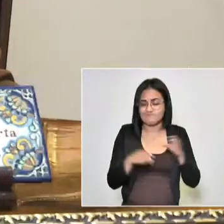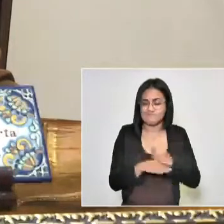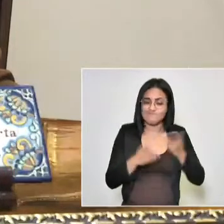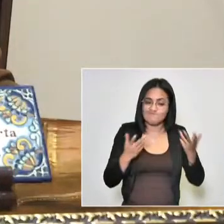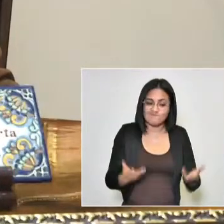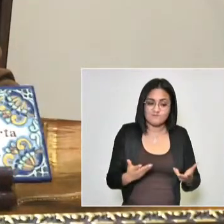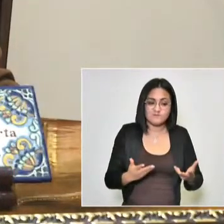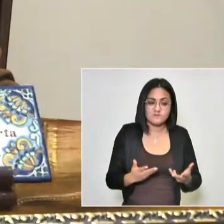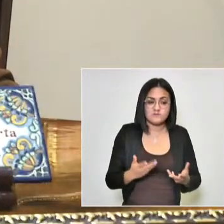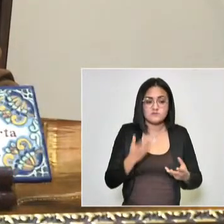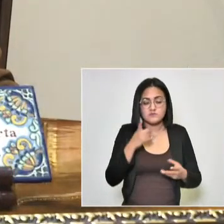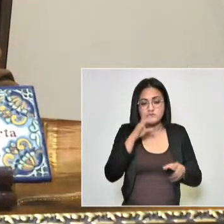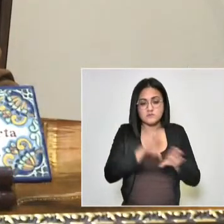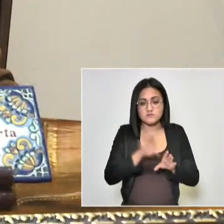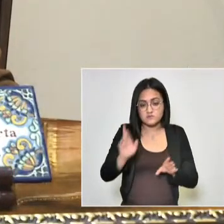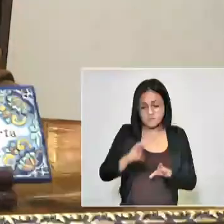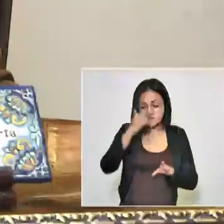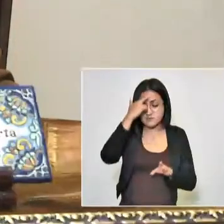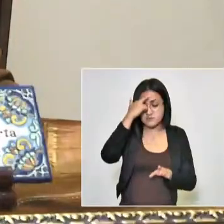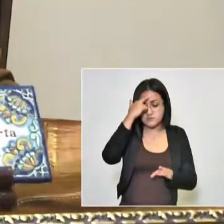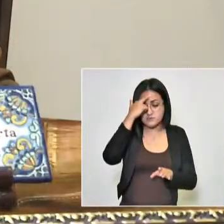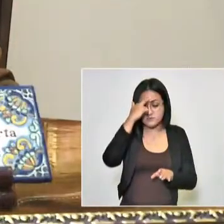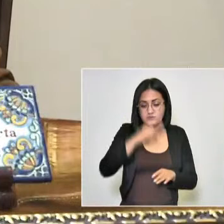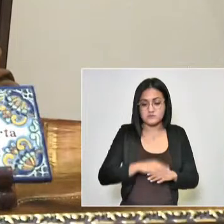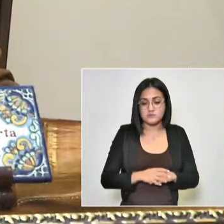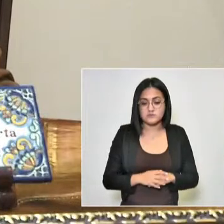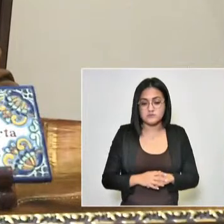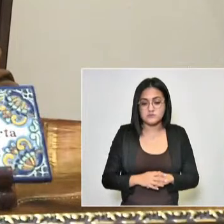asuntos, de recordar